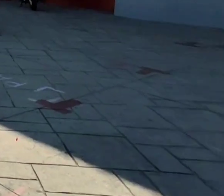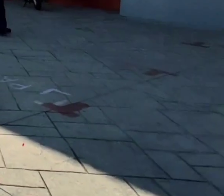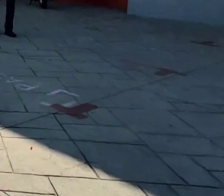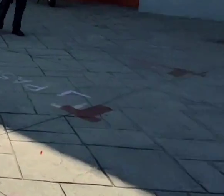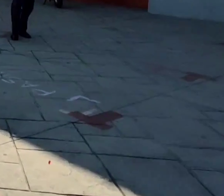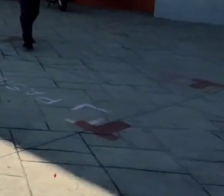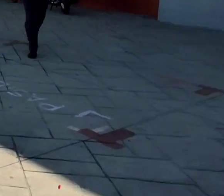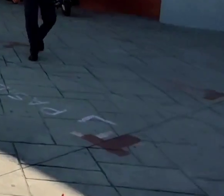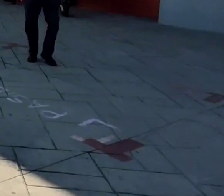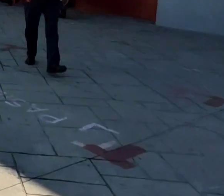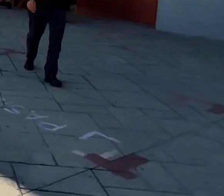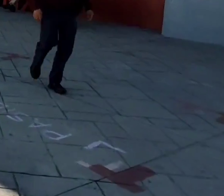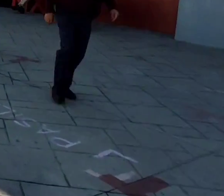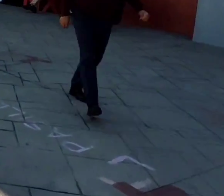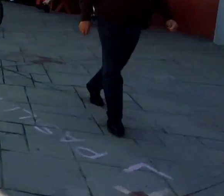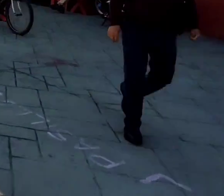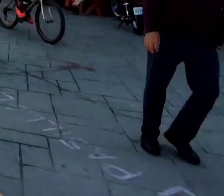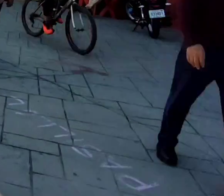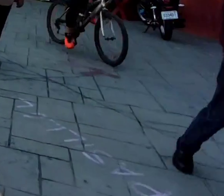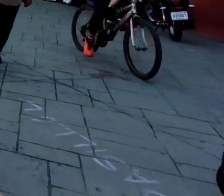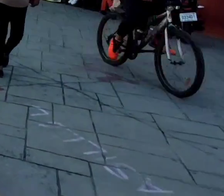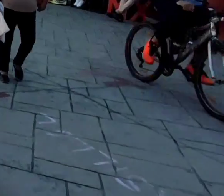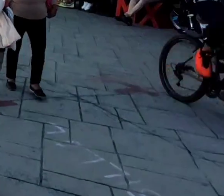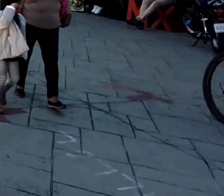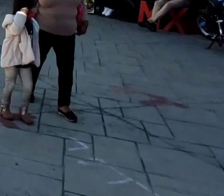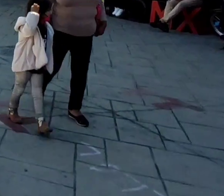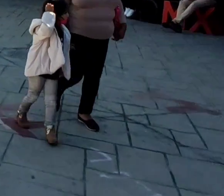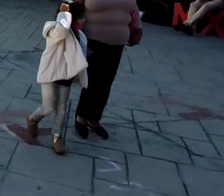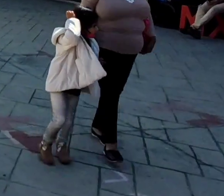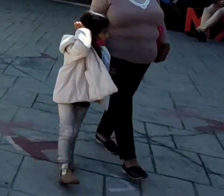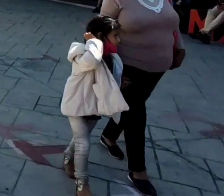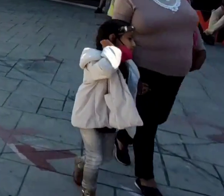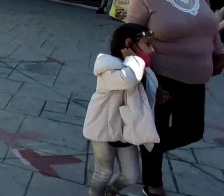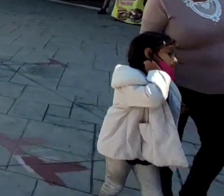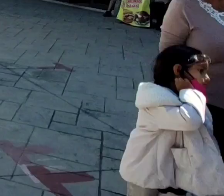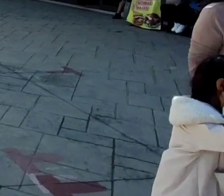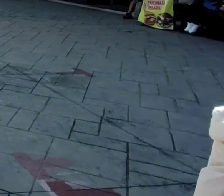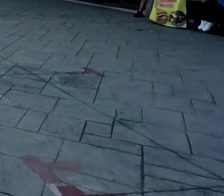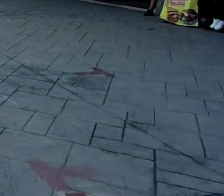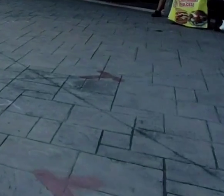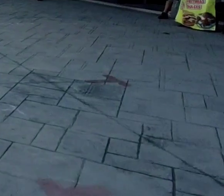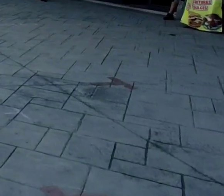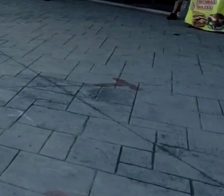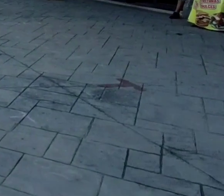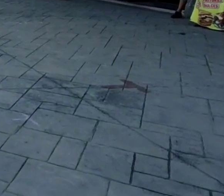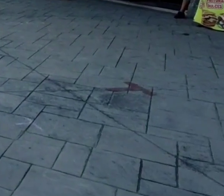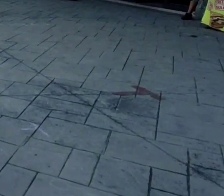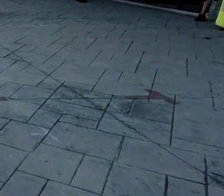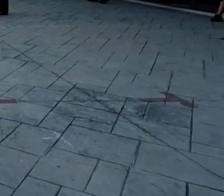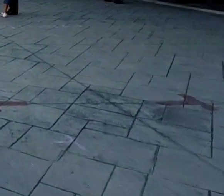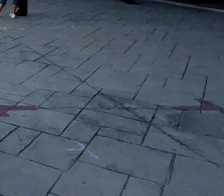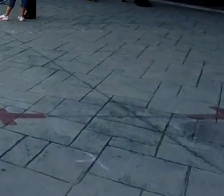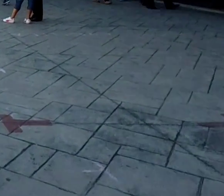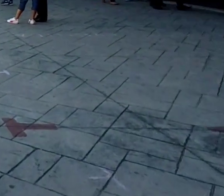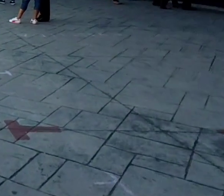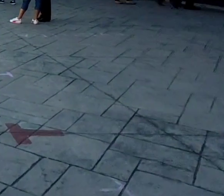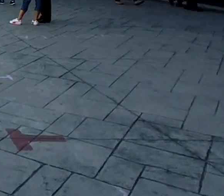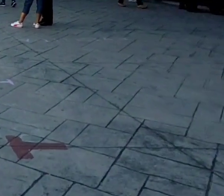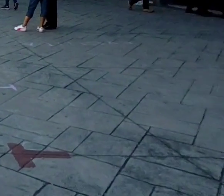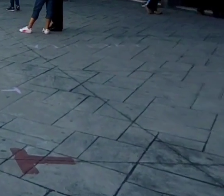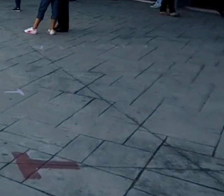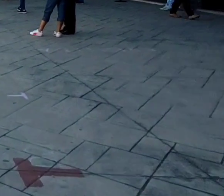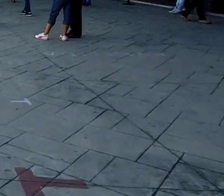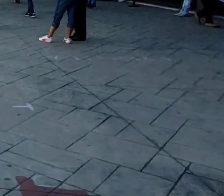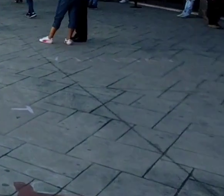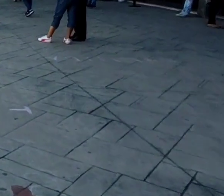adultos mayores, ya sea pensionados, jubilados, del IMSS o del ISSSTE. Te recuerdo, no